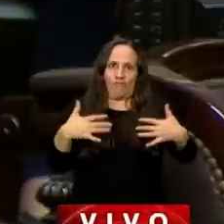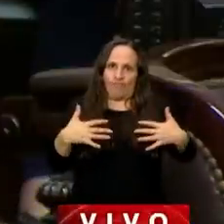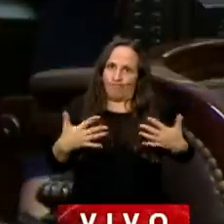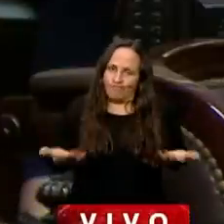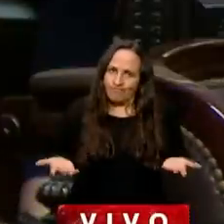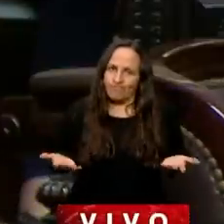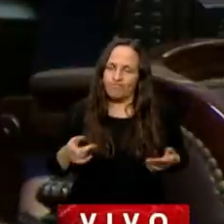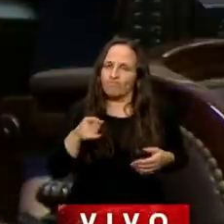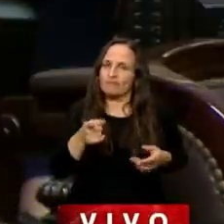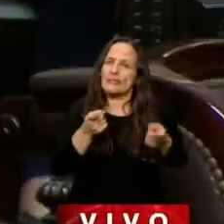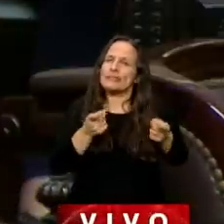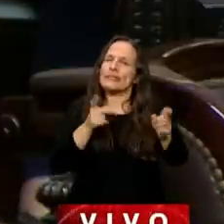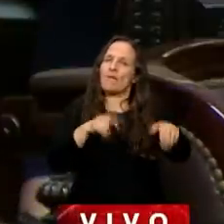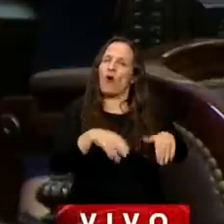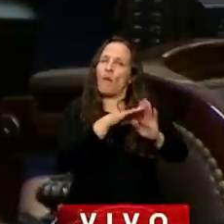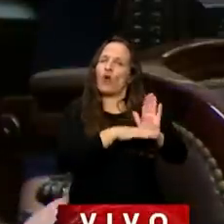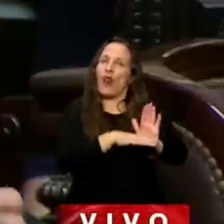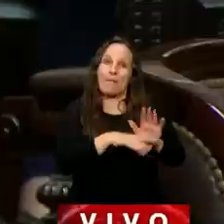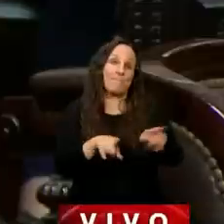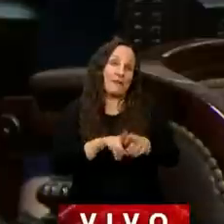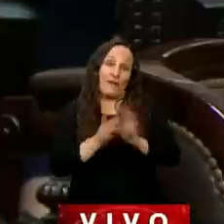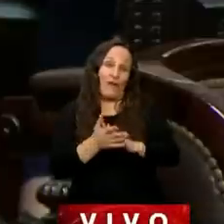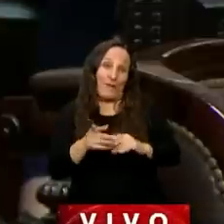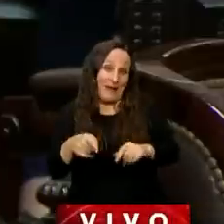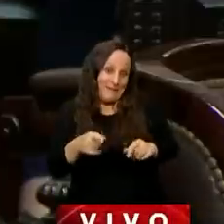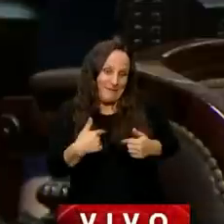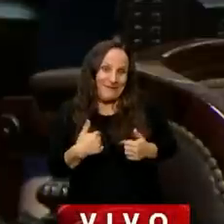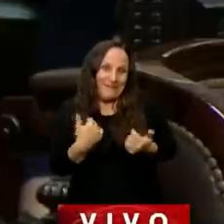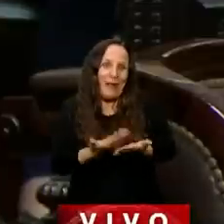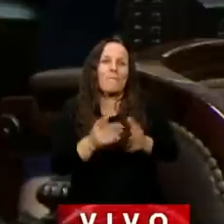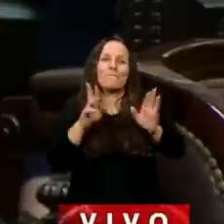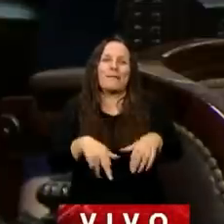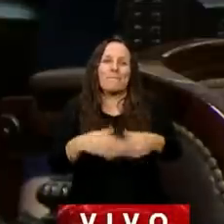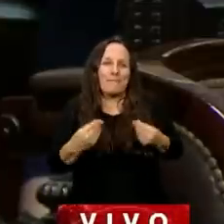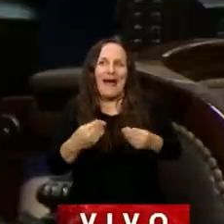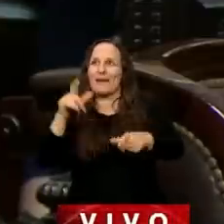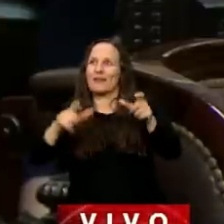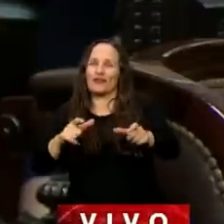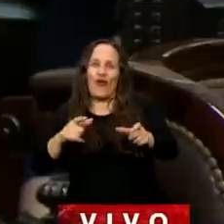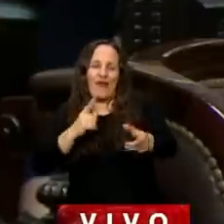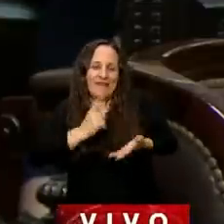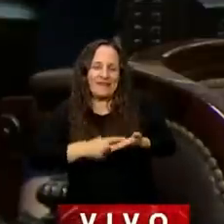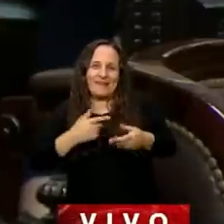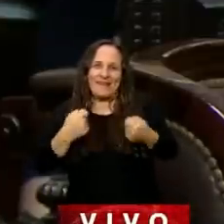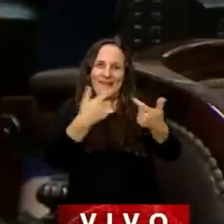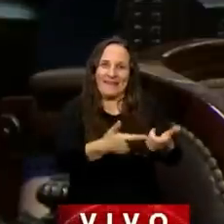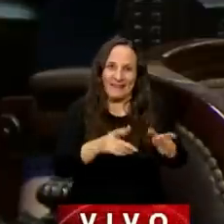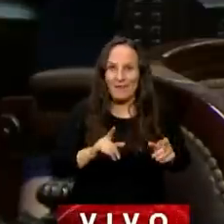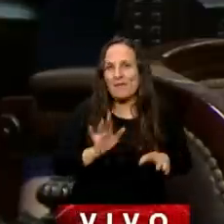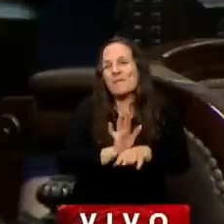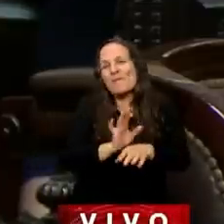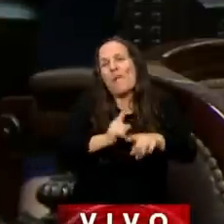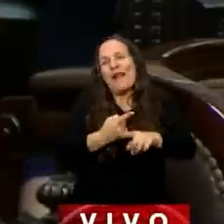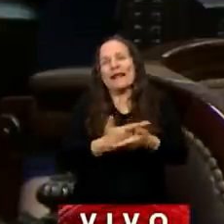que hacen falta programas como este, como el Programa Nacional de Entrega Voluntaria de Armas de Fuego, políticas públicas. Y con